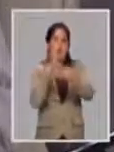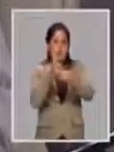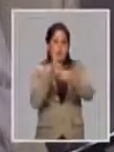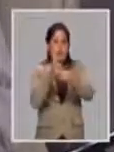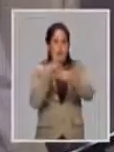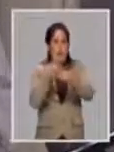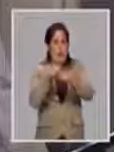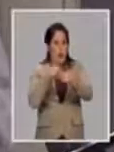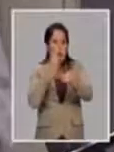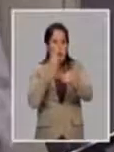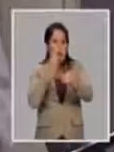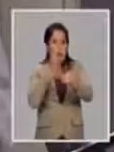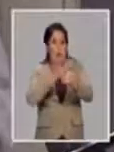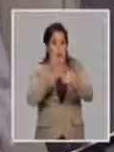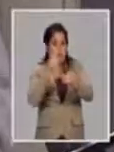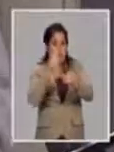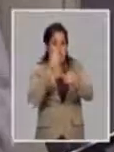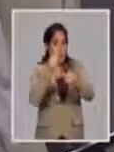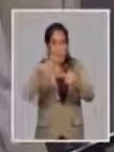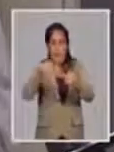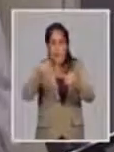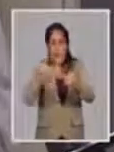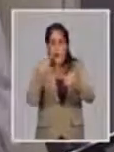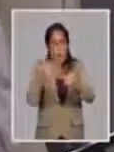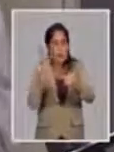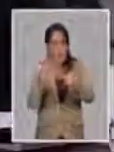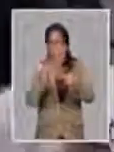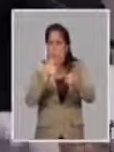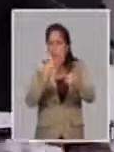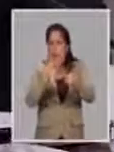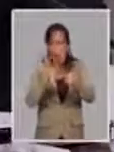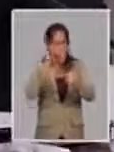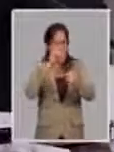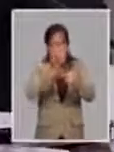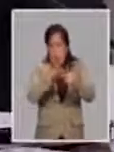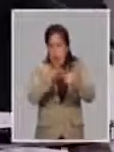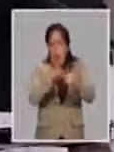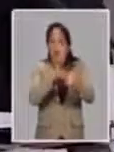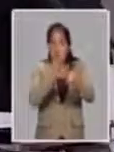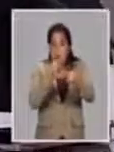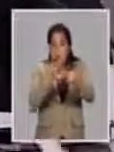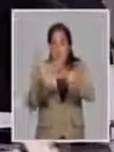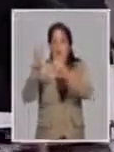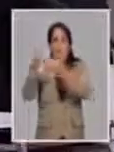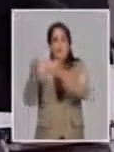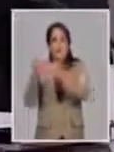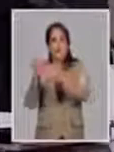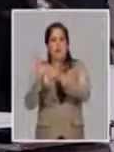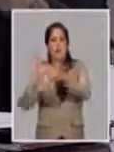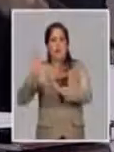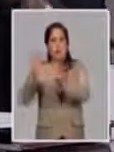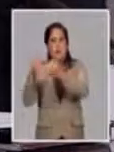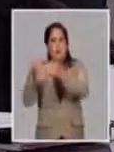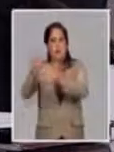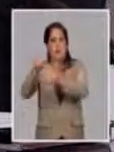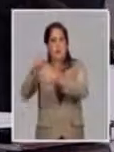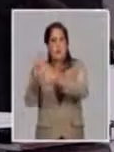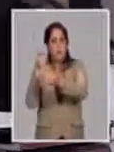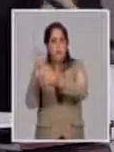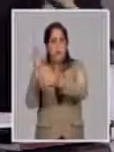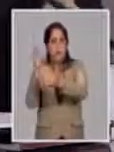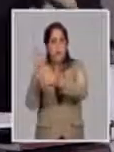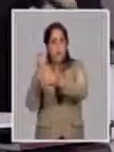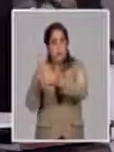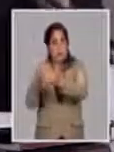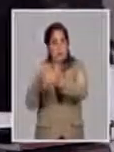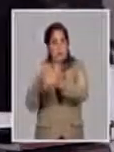regulatoria autorice ir a fase 3, y eso justamente fue lo que ocurrió. Usted habla del Laboratorio de la Defensa Civil, eso quiere decir que quienes testan